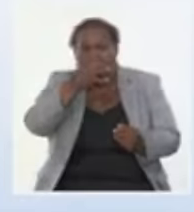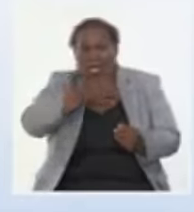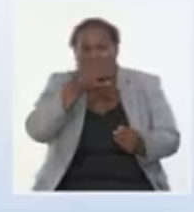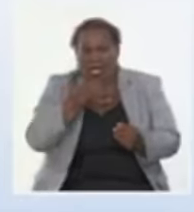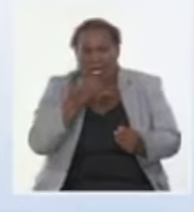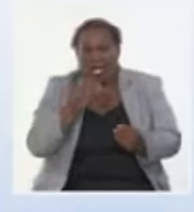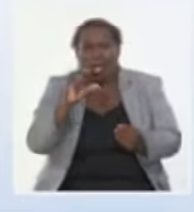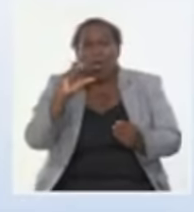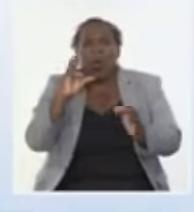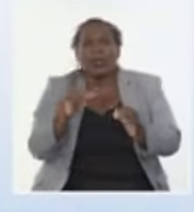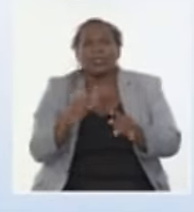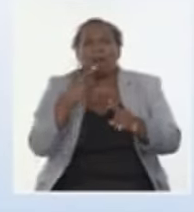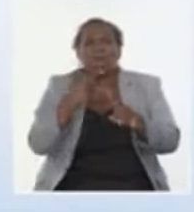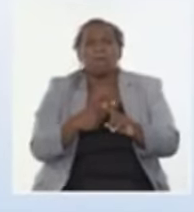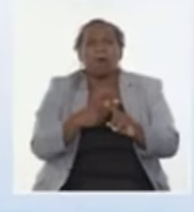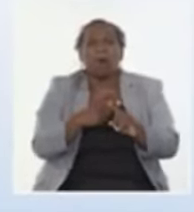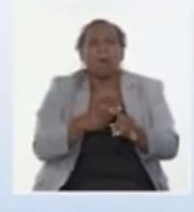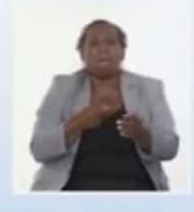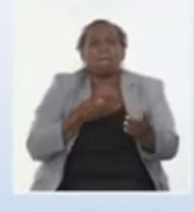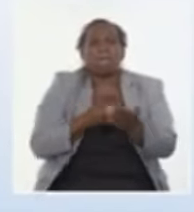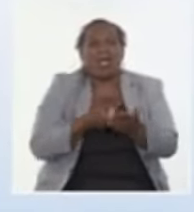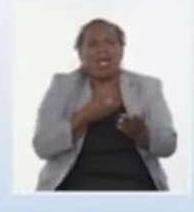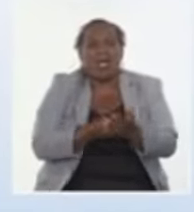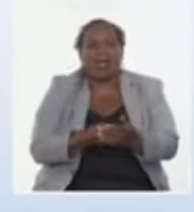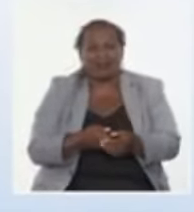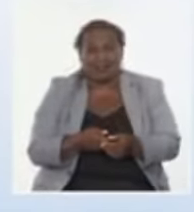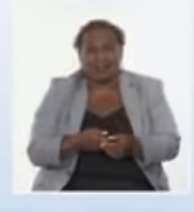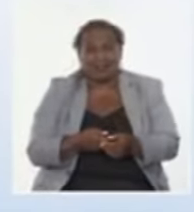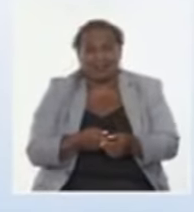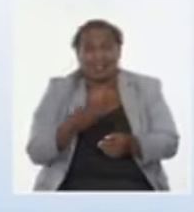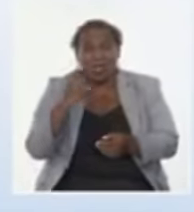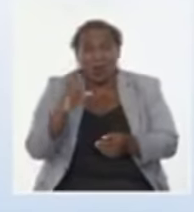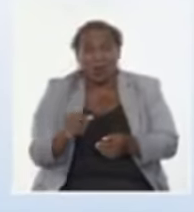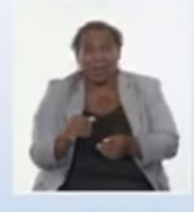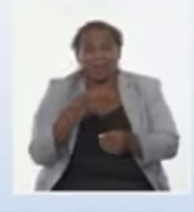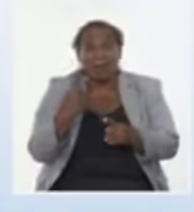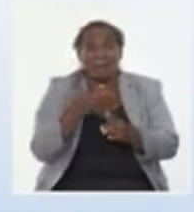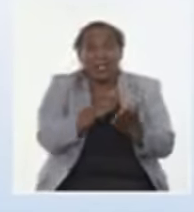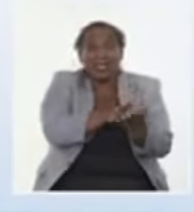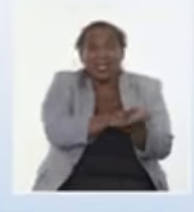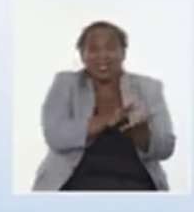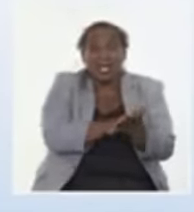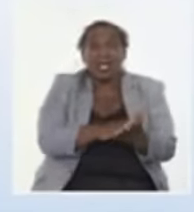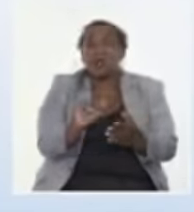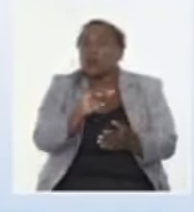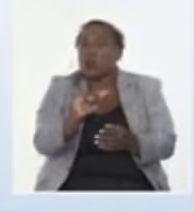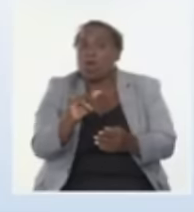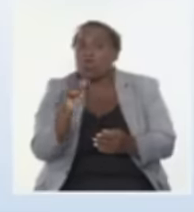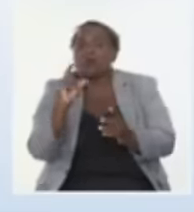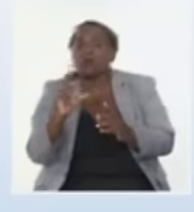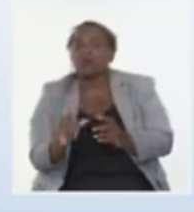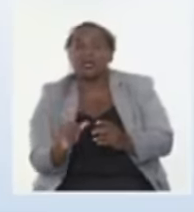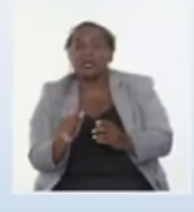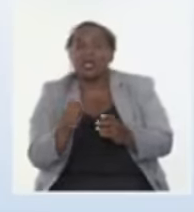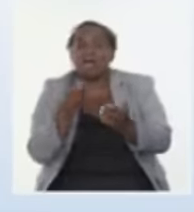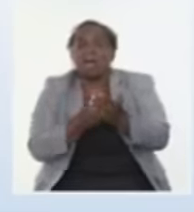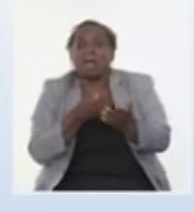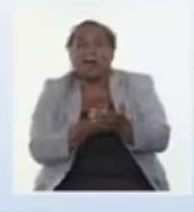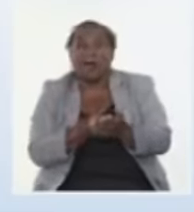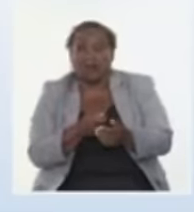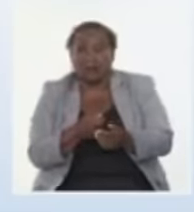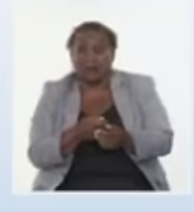cuentas por pagar. Y nosotros queremos desde aquí, como en su momento lo hizo el general de ejército, el presidente,